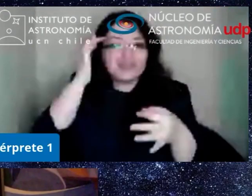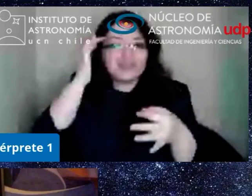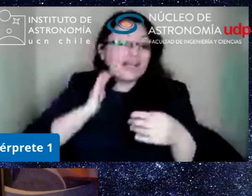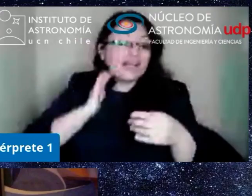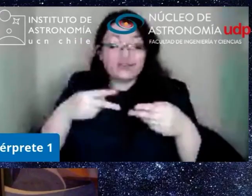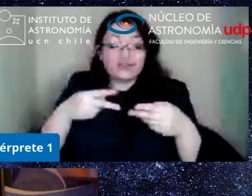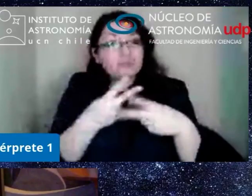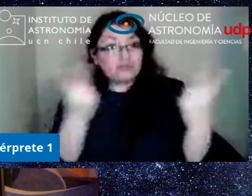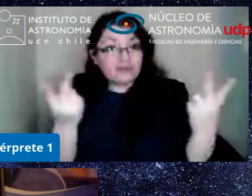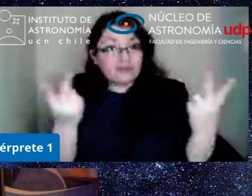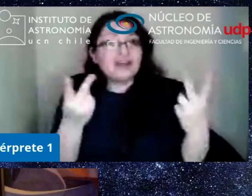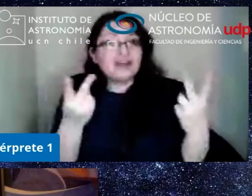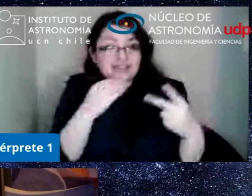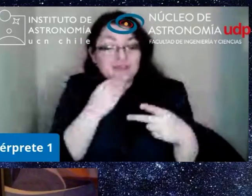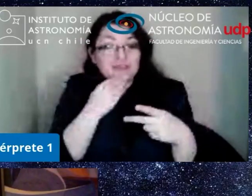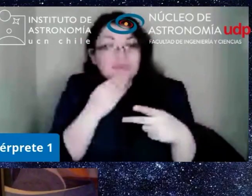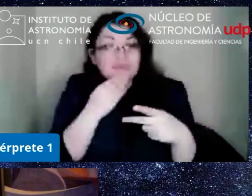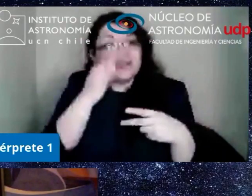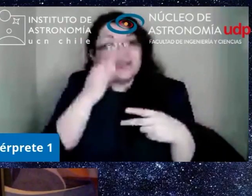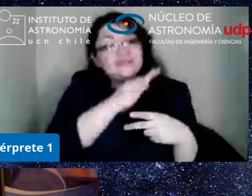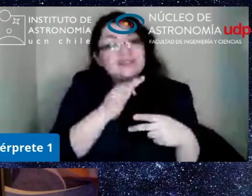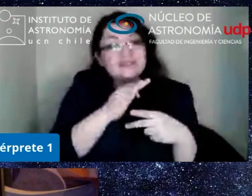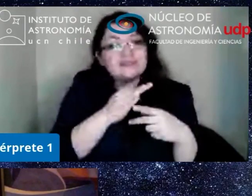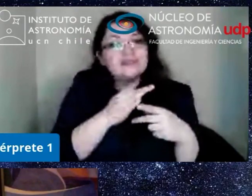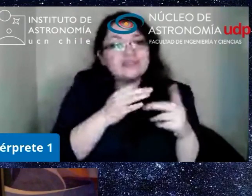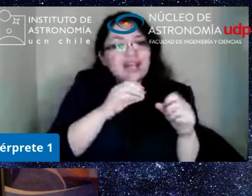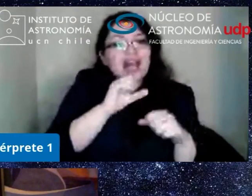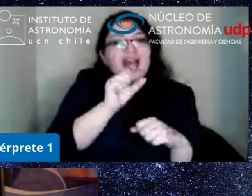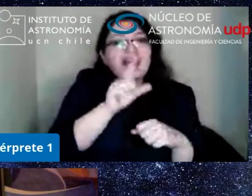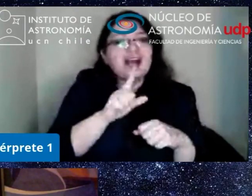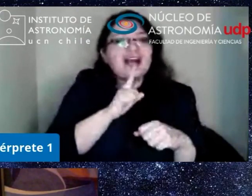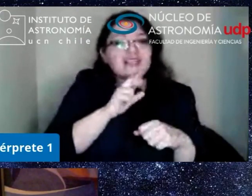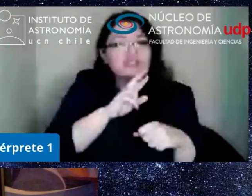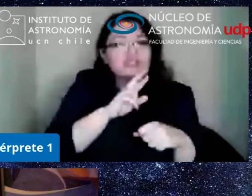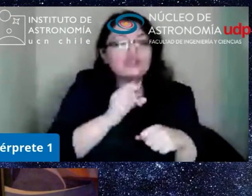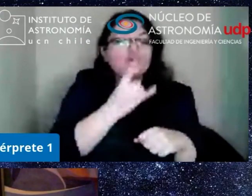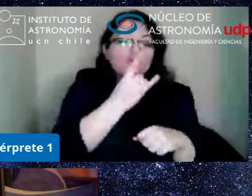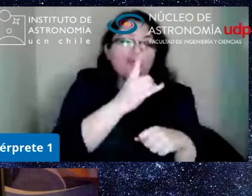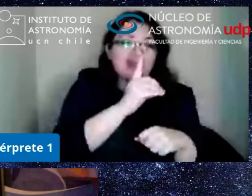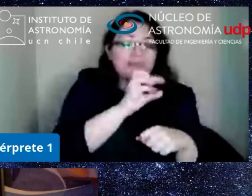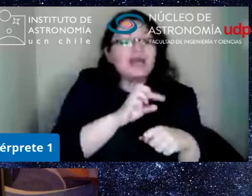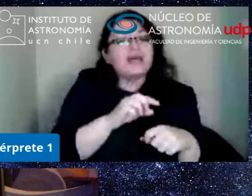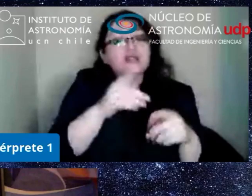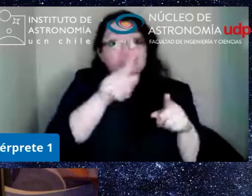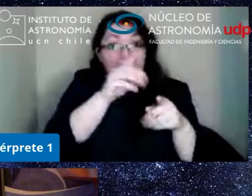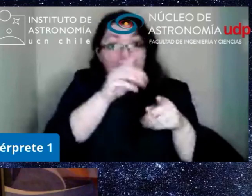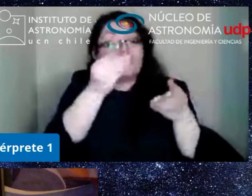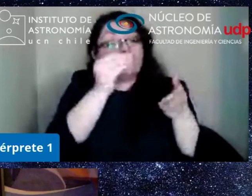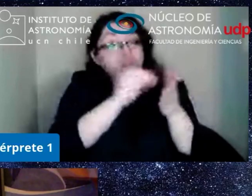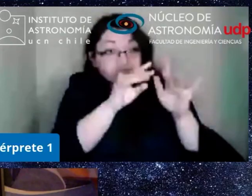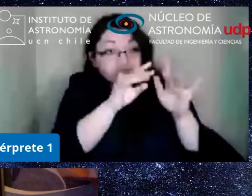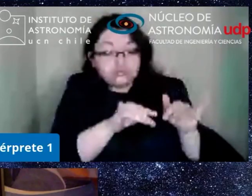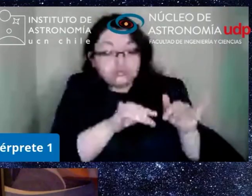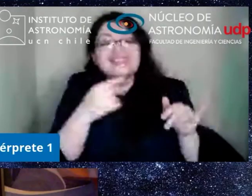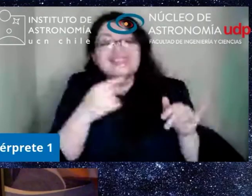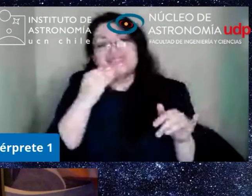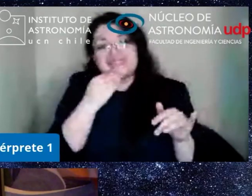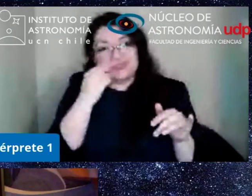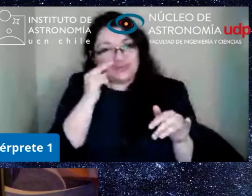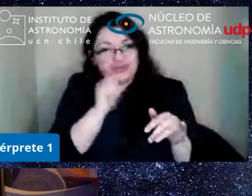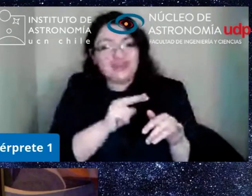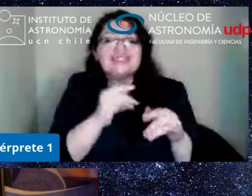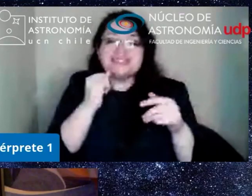canal de Astro UDP, y ahí si dejan comentarios los voy a ver yo. Así que Claro, ahí estamos viendo si los tienen una comentarios de pregunta, ambas pueden hacer.